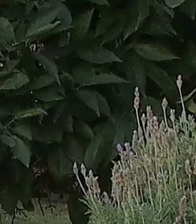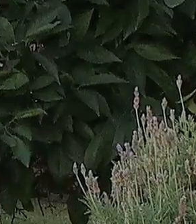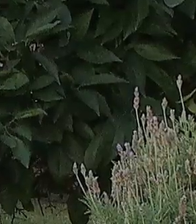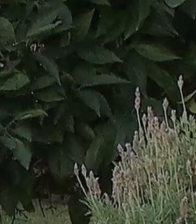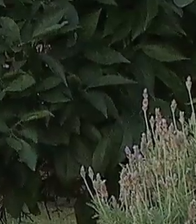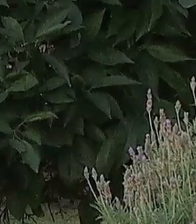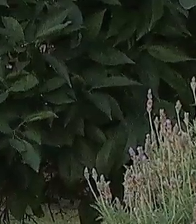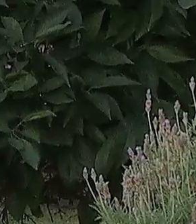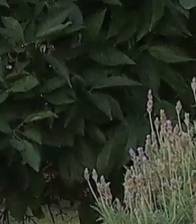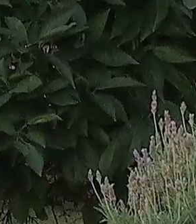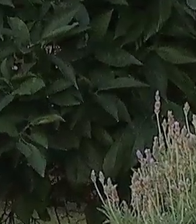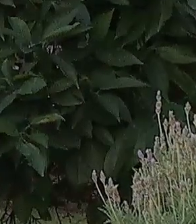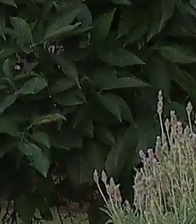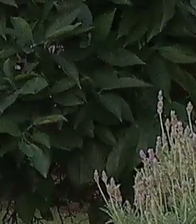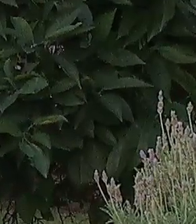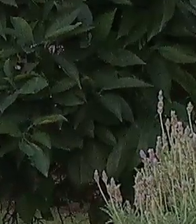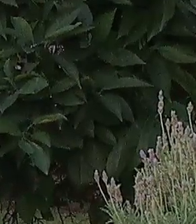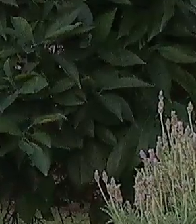gobierno de poder